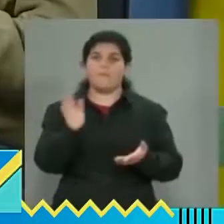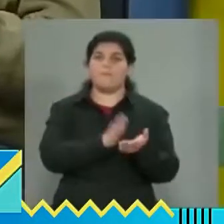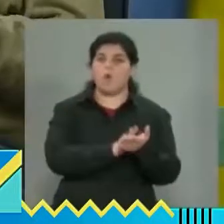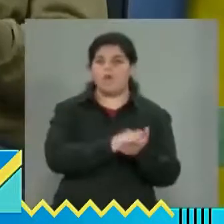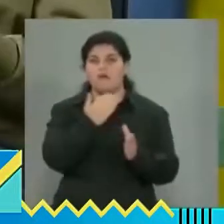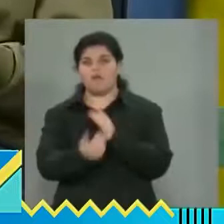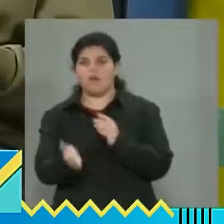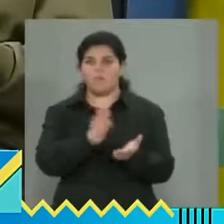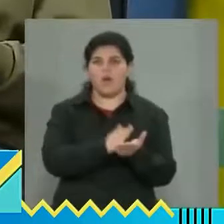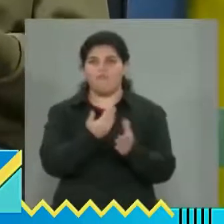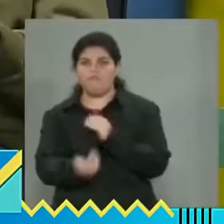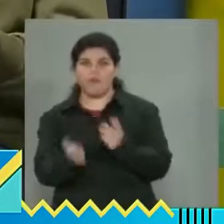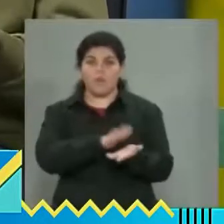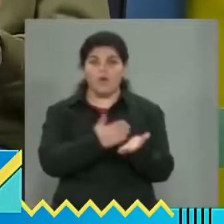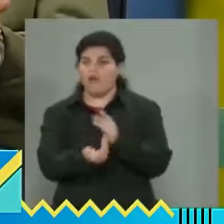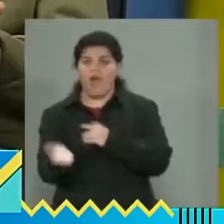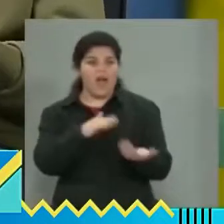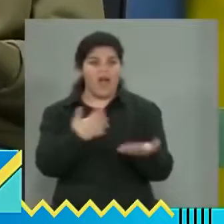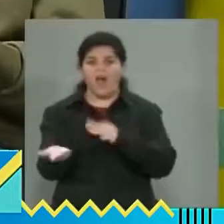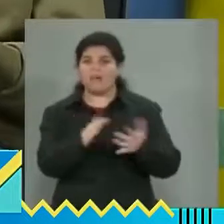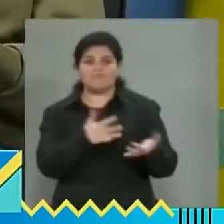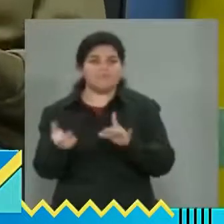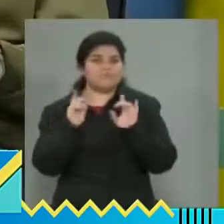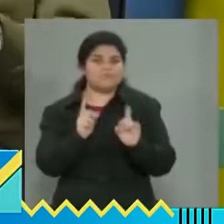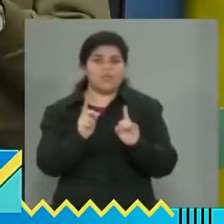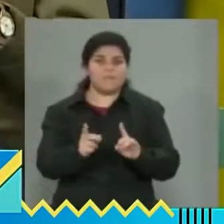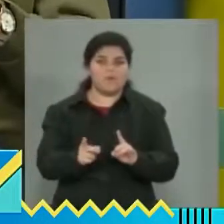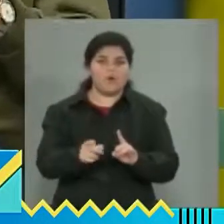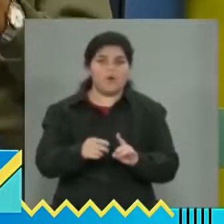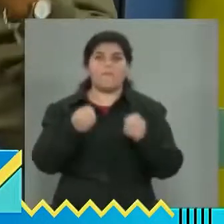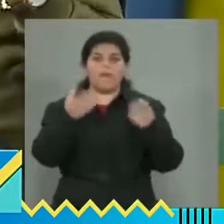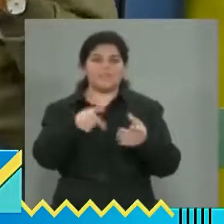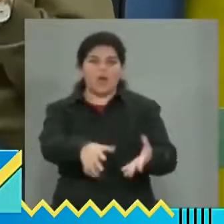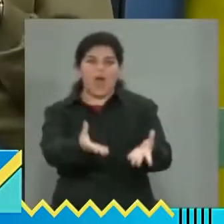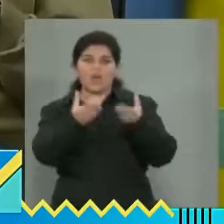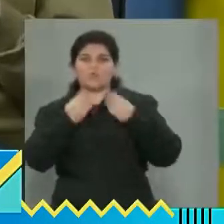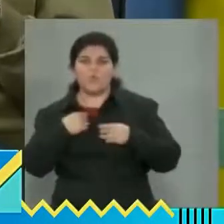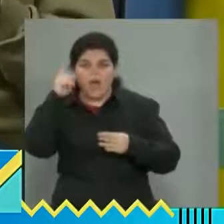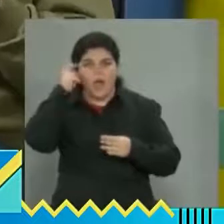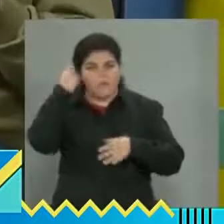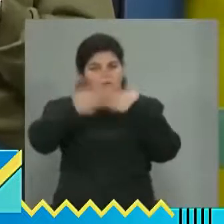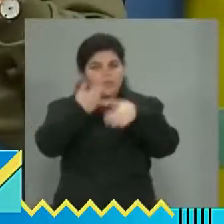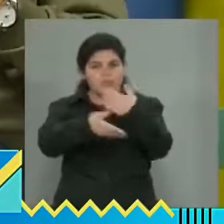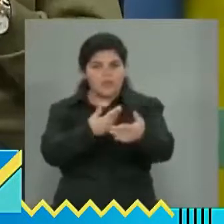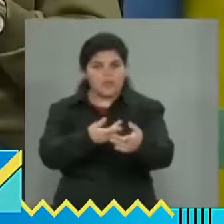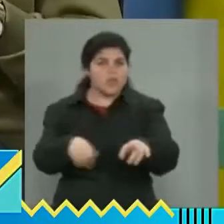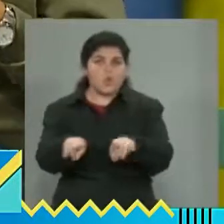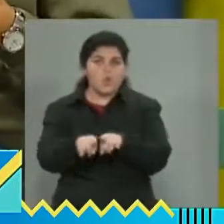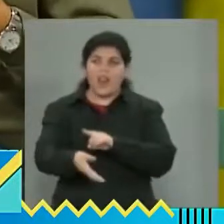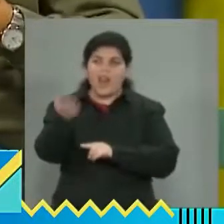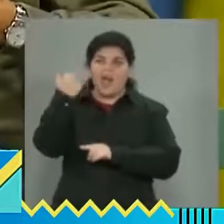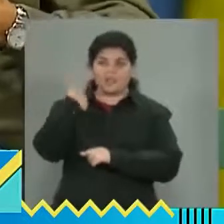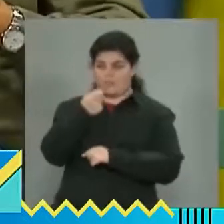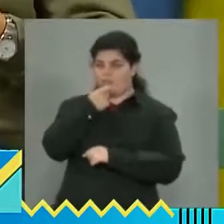lo perfecto, no vamos a poder aprender, no vamos a poder decodificar al otro, porque el otro que fuimos nosotros cuando bebé,